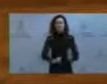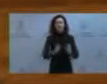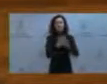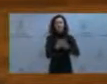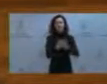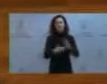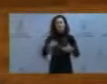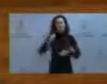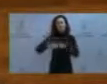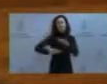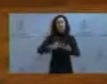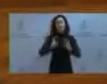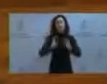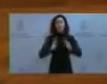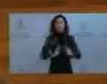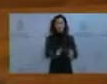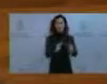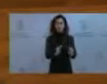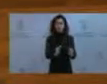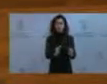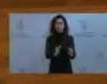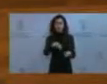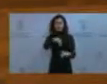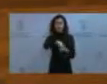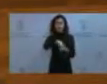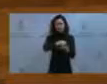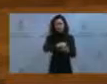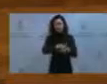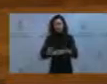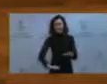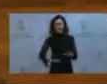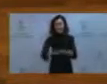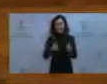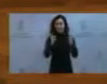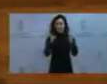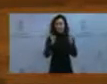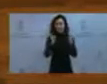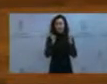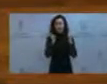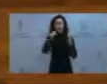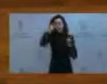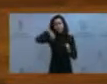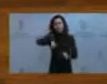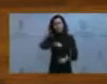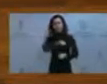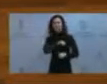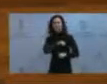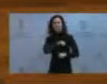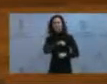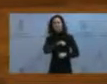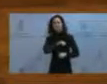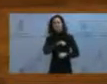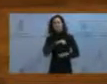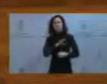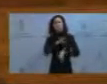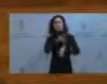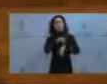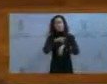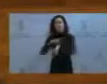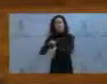procesos que están localizados en las listas de espera y determinadas patologías que